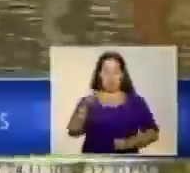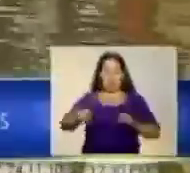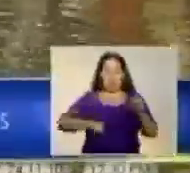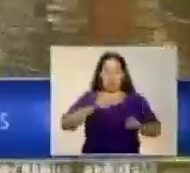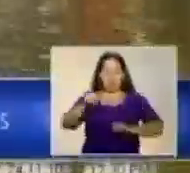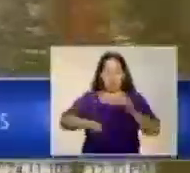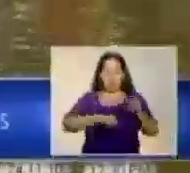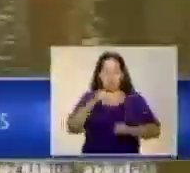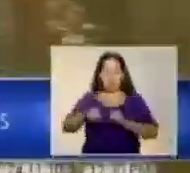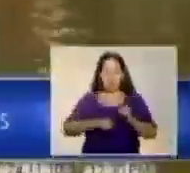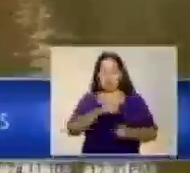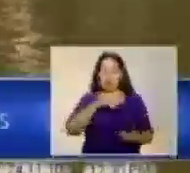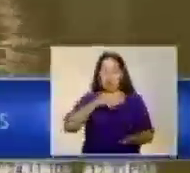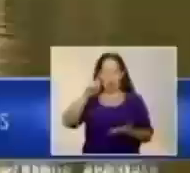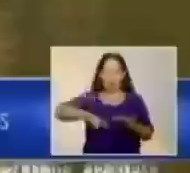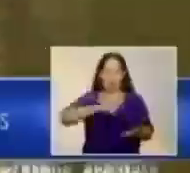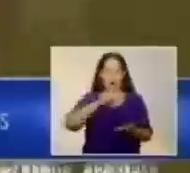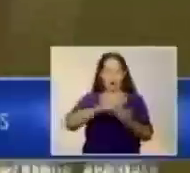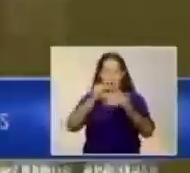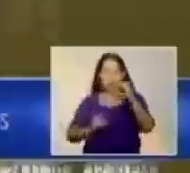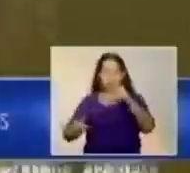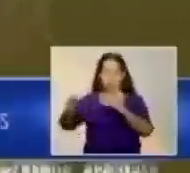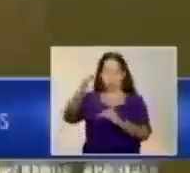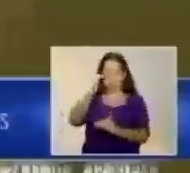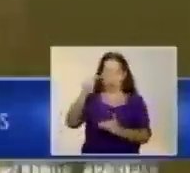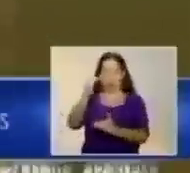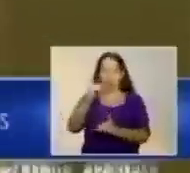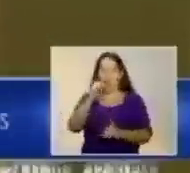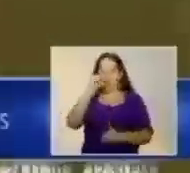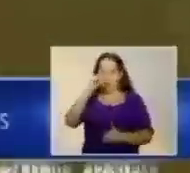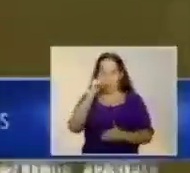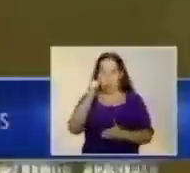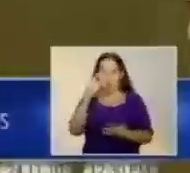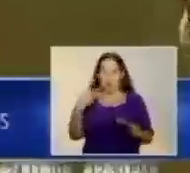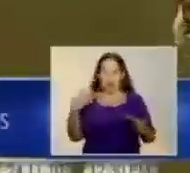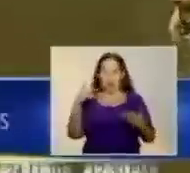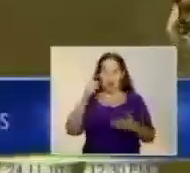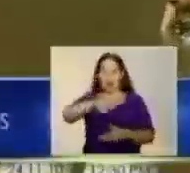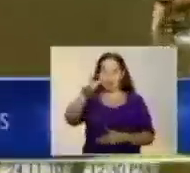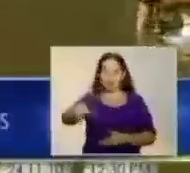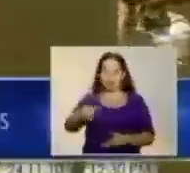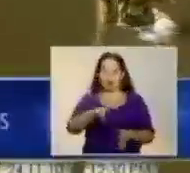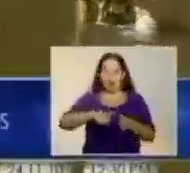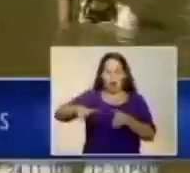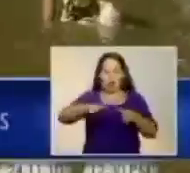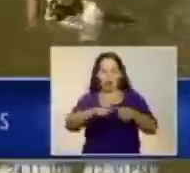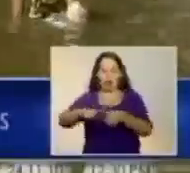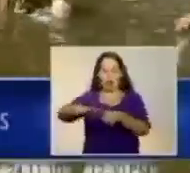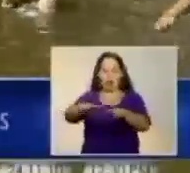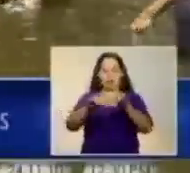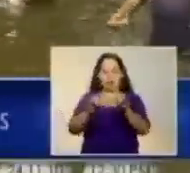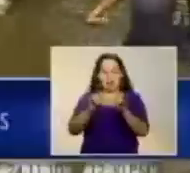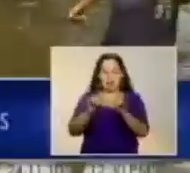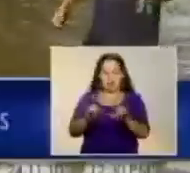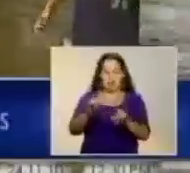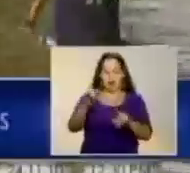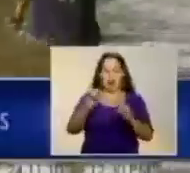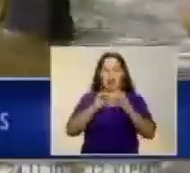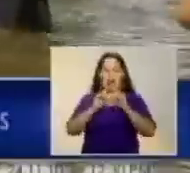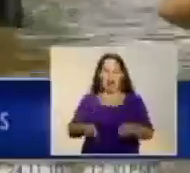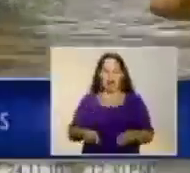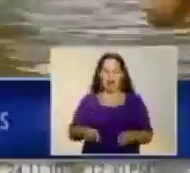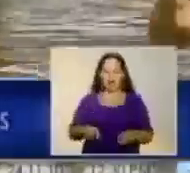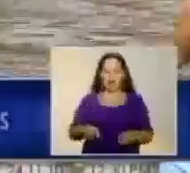bicicletas quedan totalmente hundidas y las personas están transitando, navegando por las calles. Ven